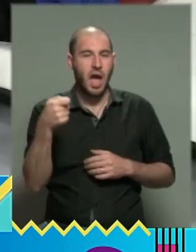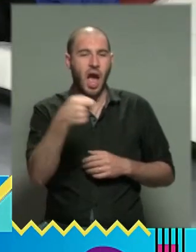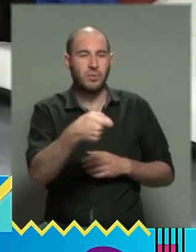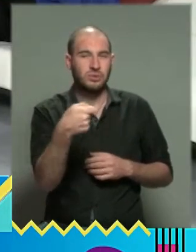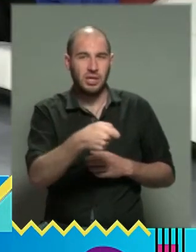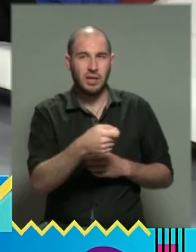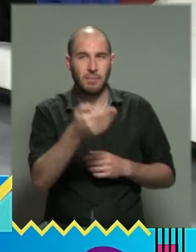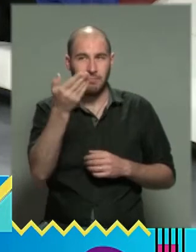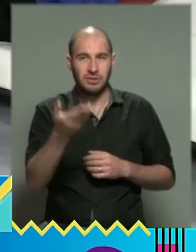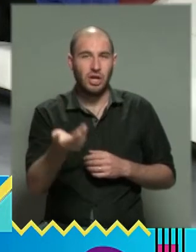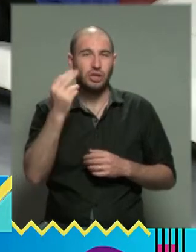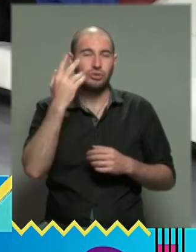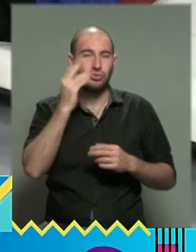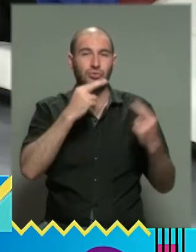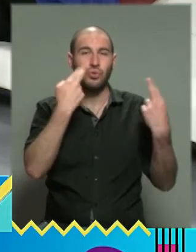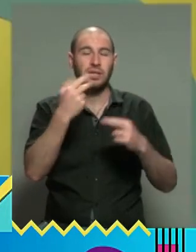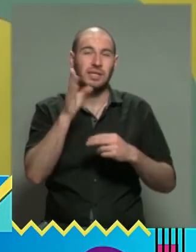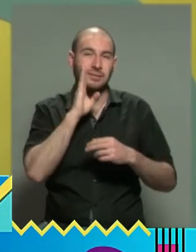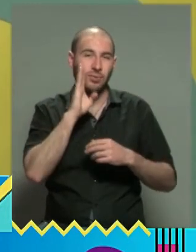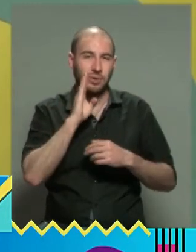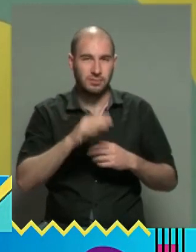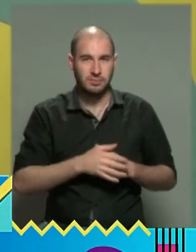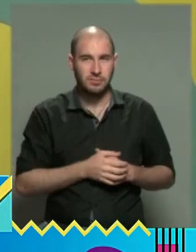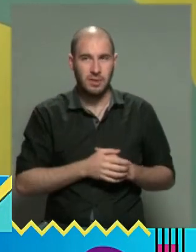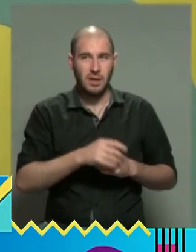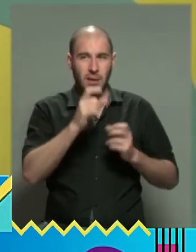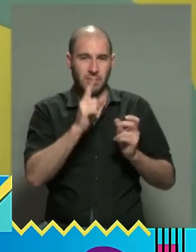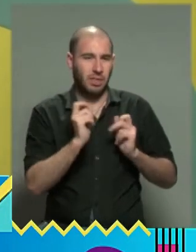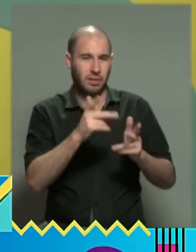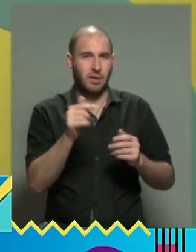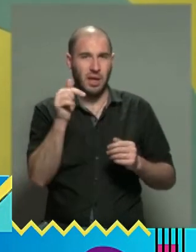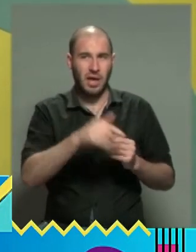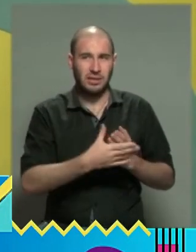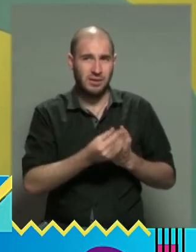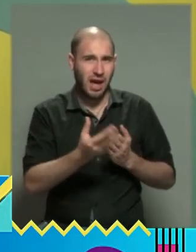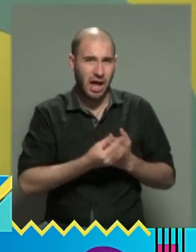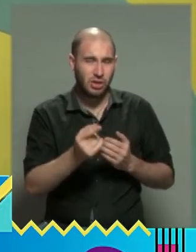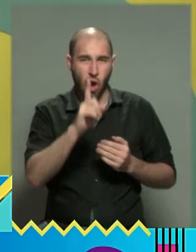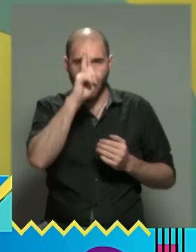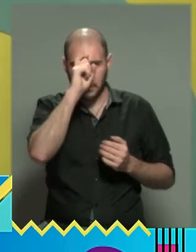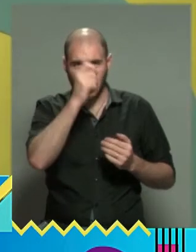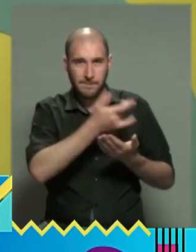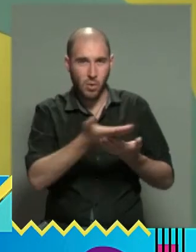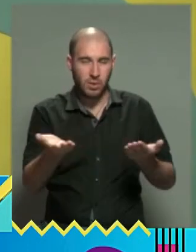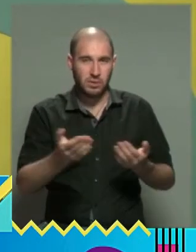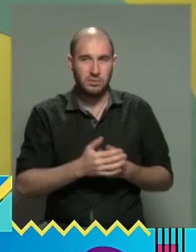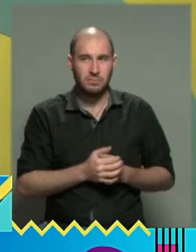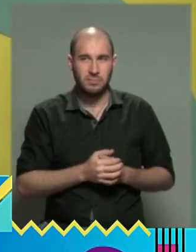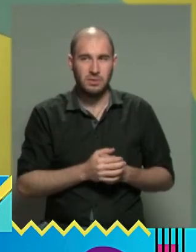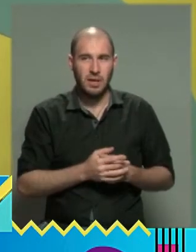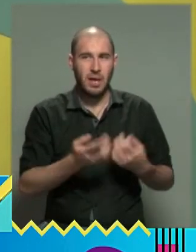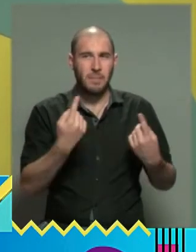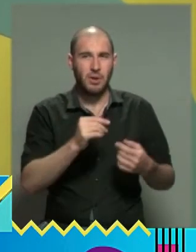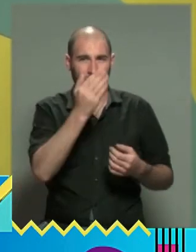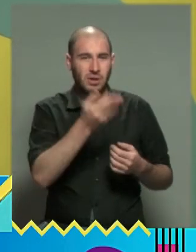a un turista norteamericano. Así es. Bueno, nadie dijo, digamos, que eso costó, ¿no es cierto?, en un hospital público. Seguro. Claro, seguro. Ahora, pero de